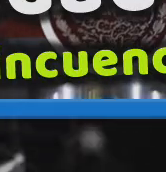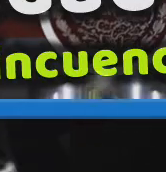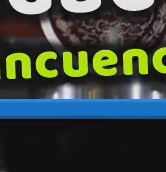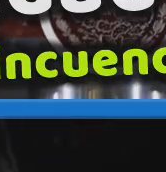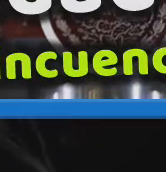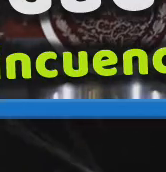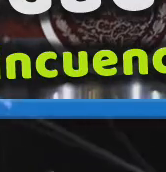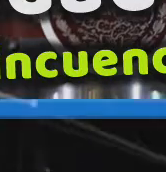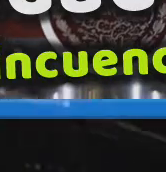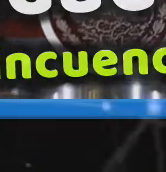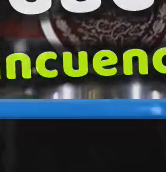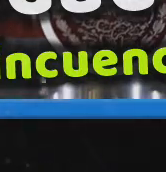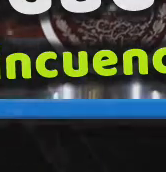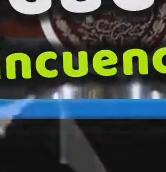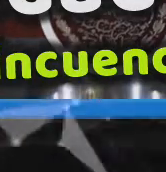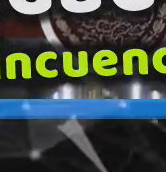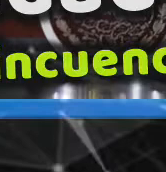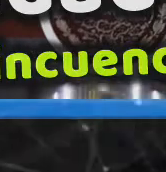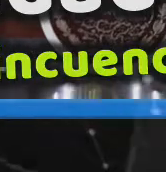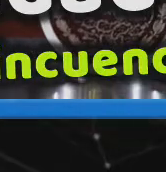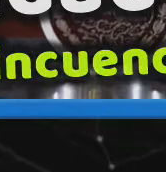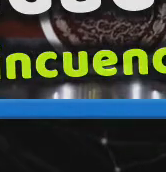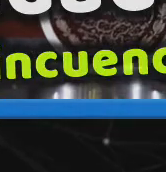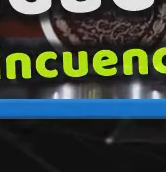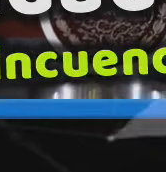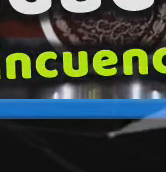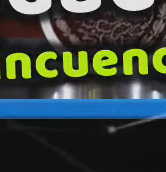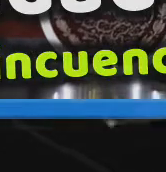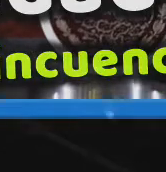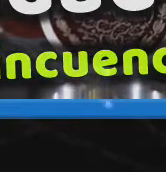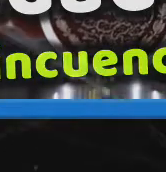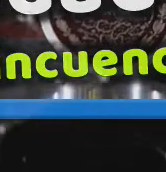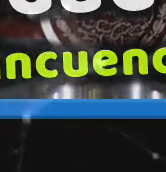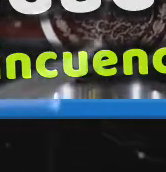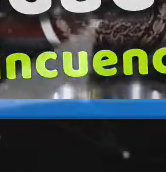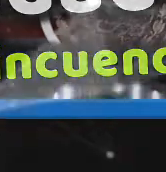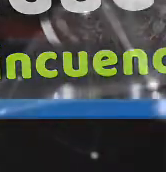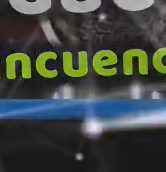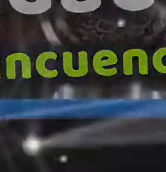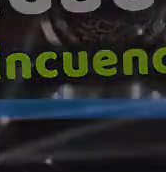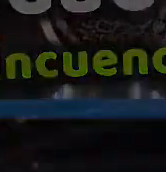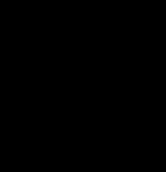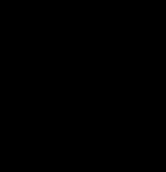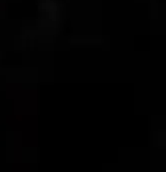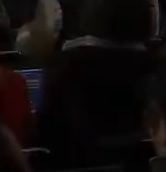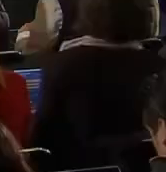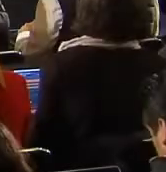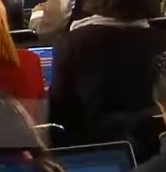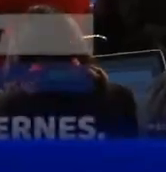nuestro canal. En la conferencia de hoy, el presidente Andrés Manuel López Obrador.